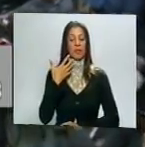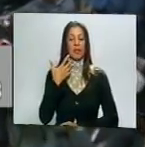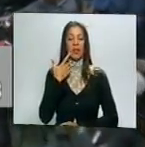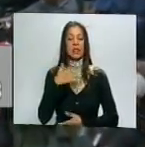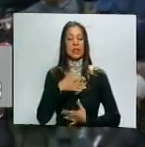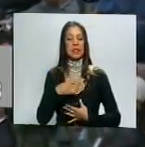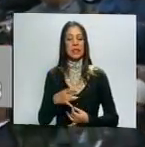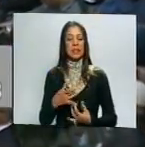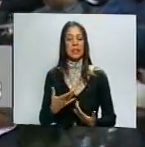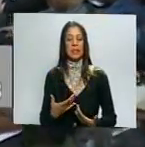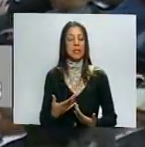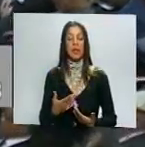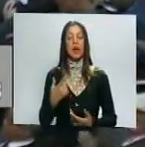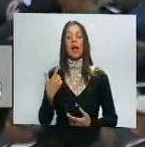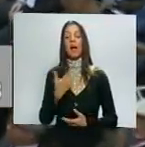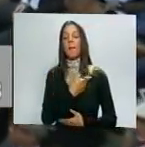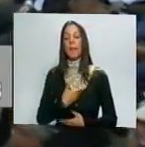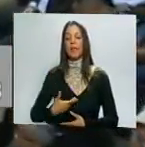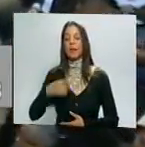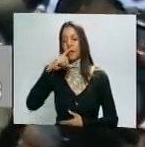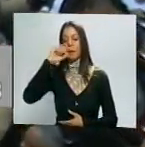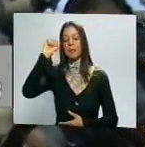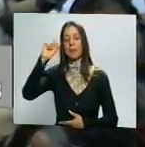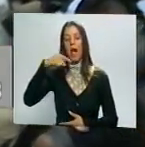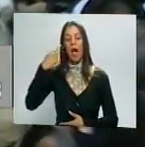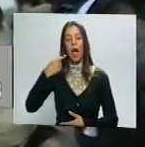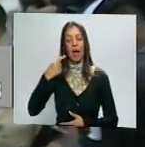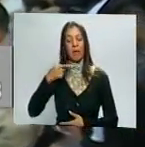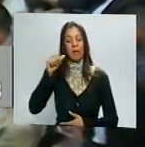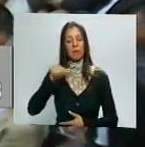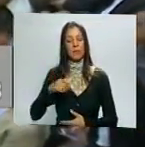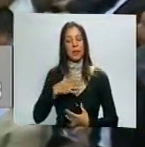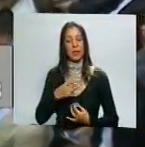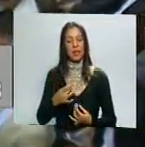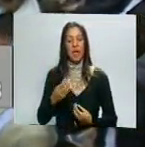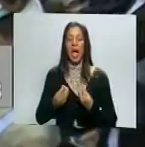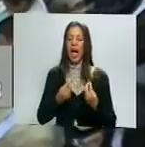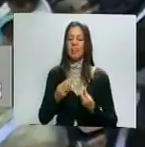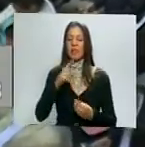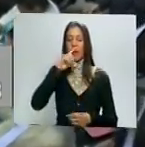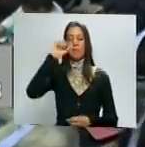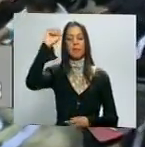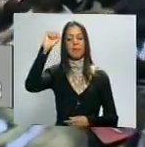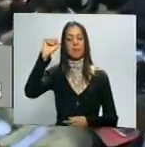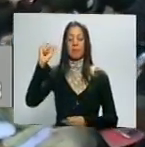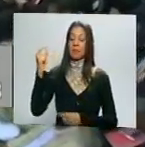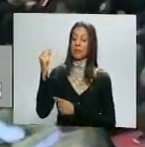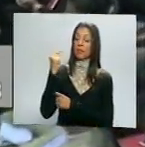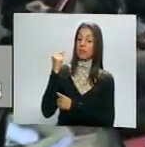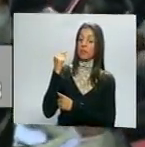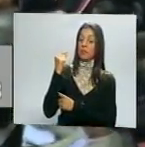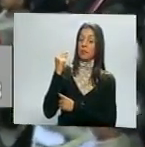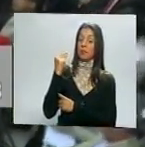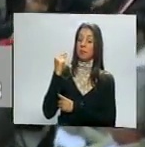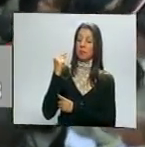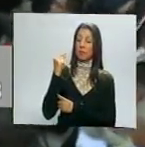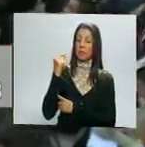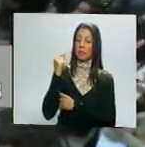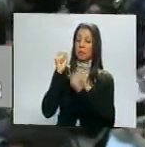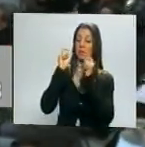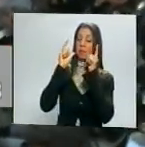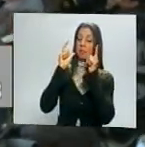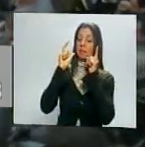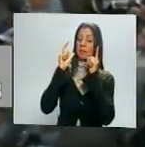del planteamiento que había hecho el presidente al país. Pero ¿qué hizo el presidente Nicolás Maduro? De manera estoica se quedó